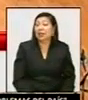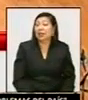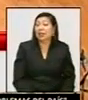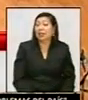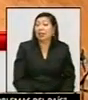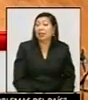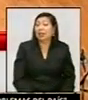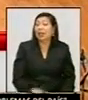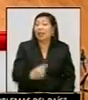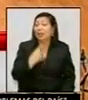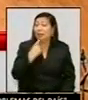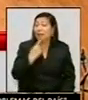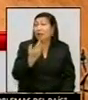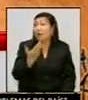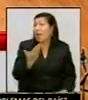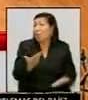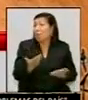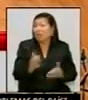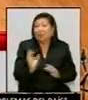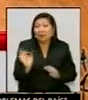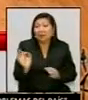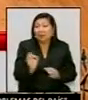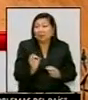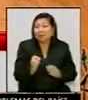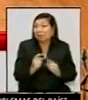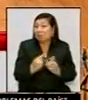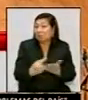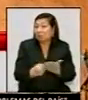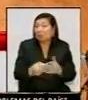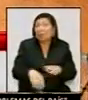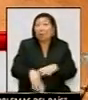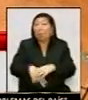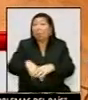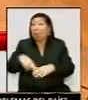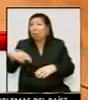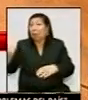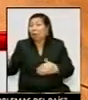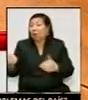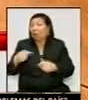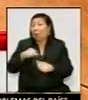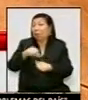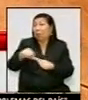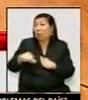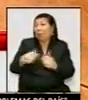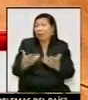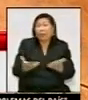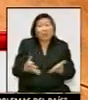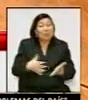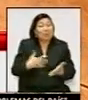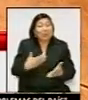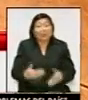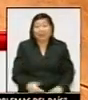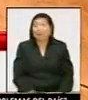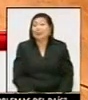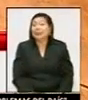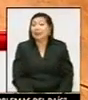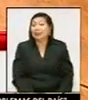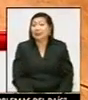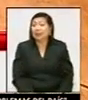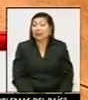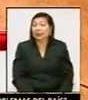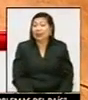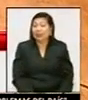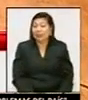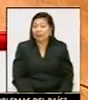me ratifico de que a veces sin coro nos deja y estamos dando vueltas, ¿no? Y eso no puede ser, ¿no? Bueno, vamos en esa